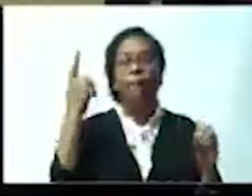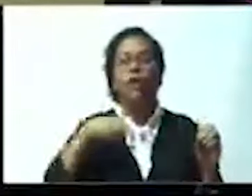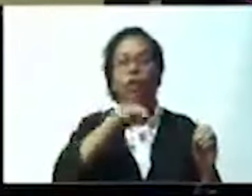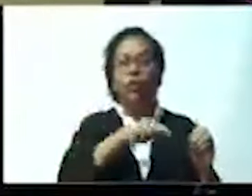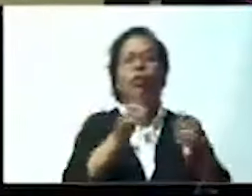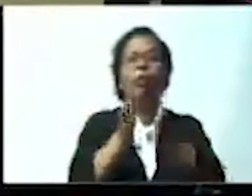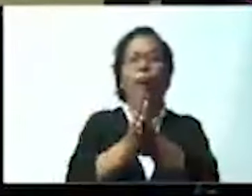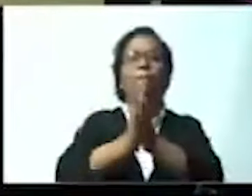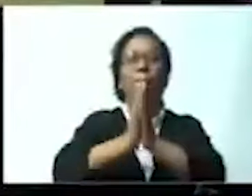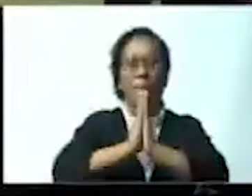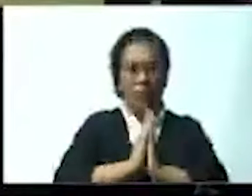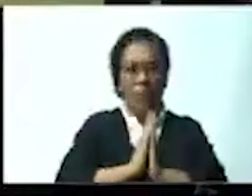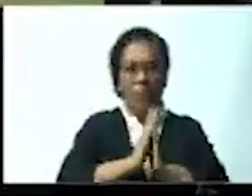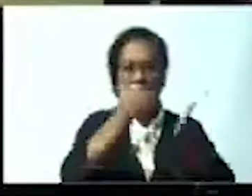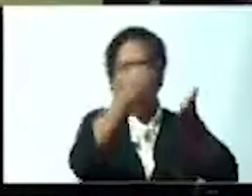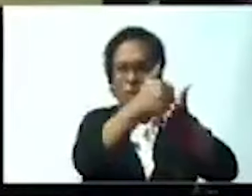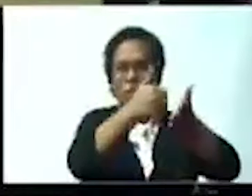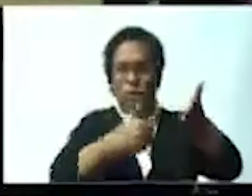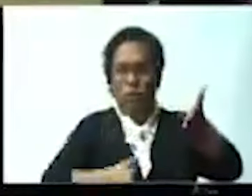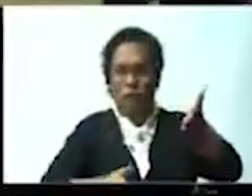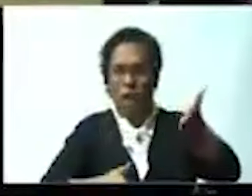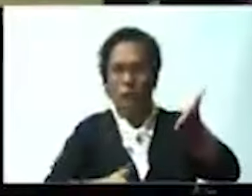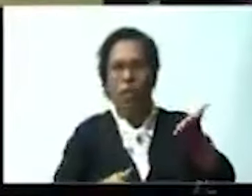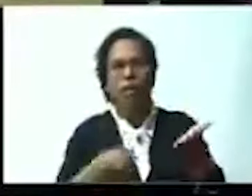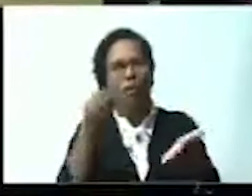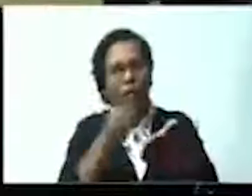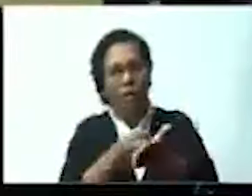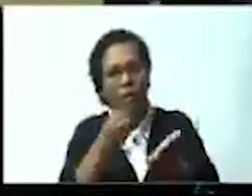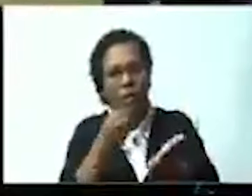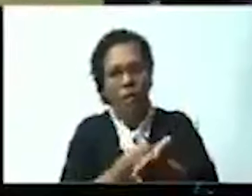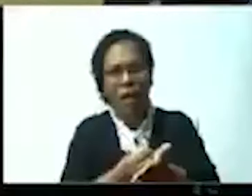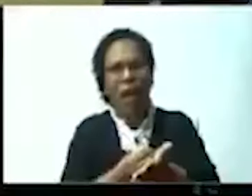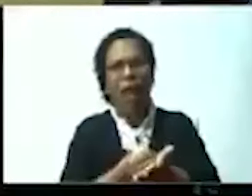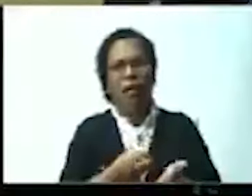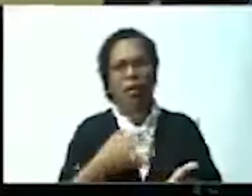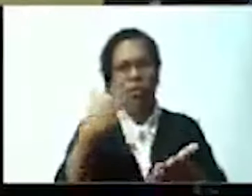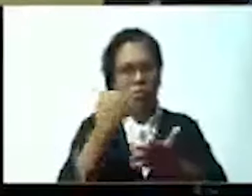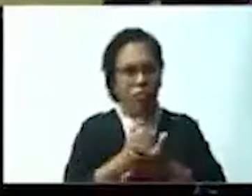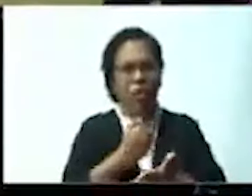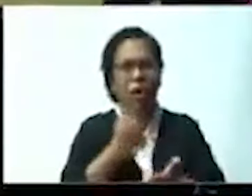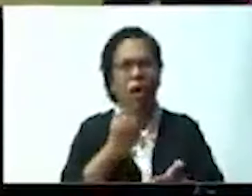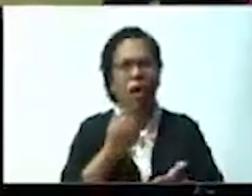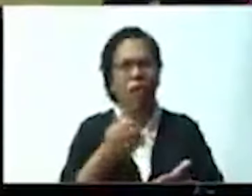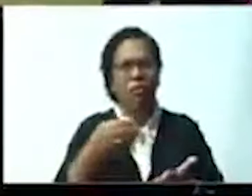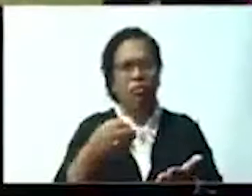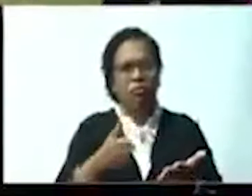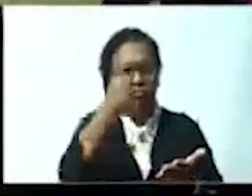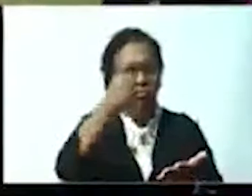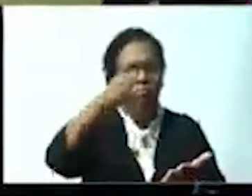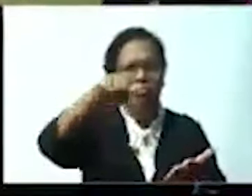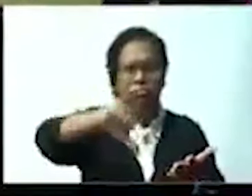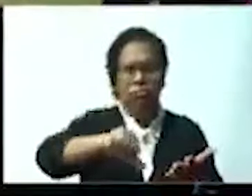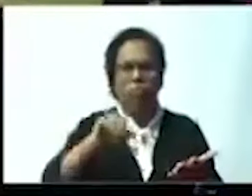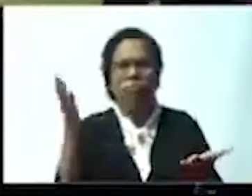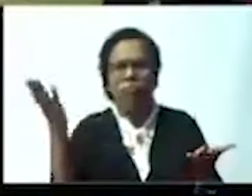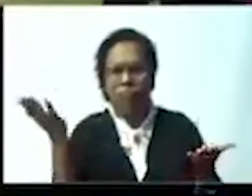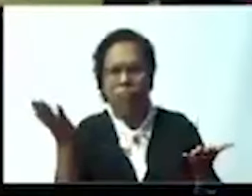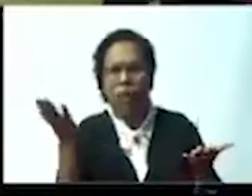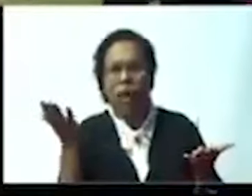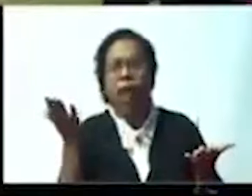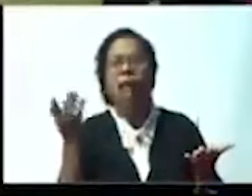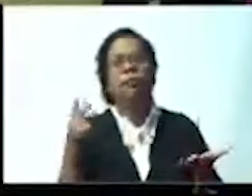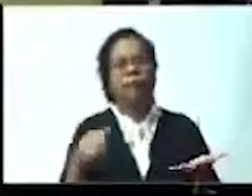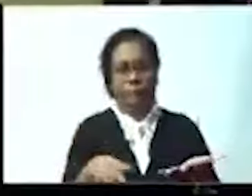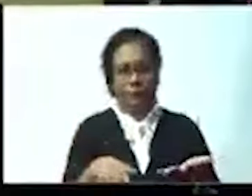los ingresos generados durante la concesión y no ha llegado. Ahora sí, nosotros queremos